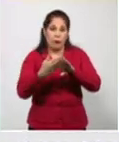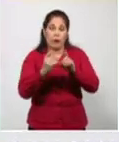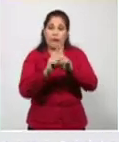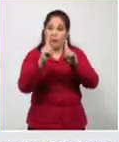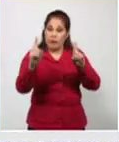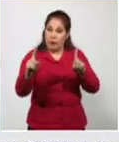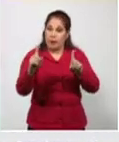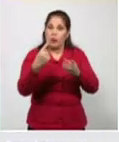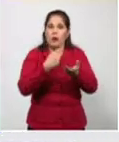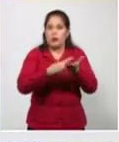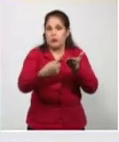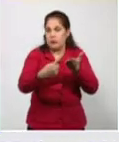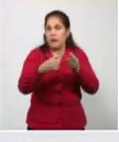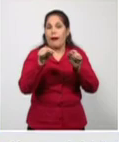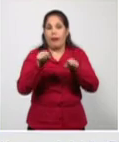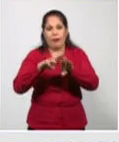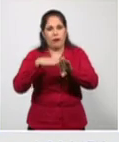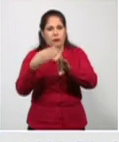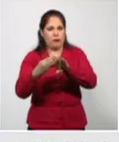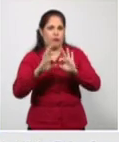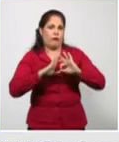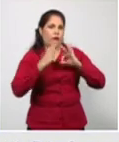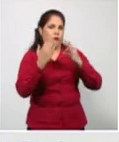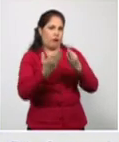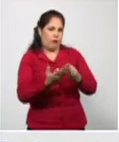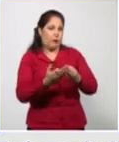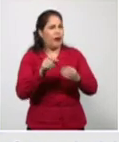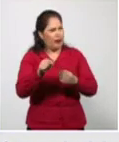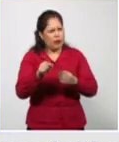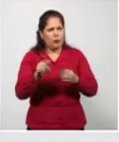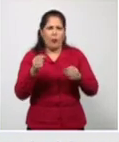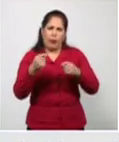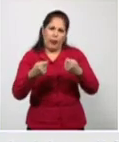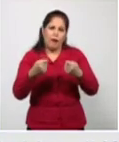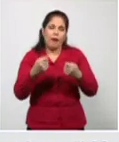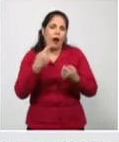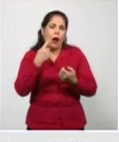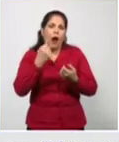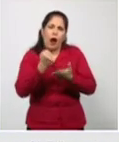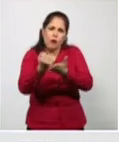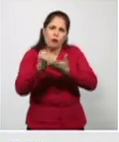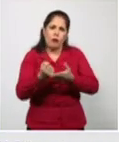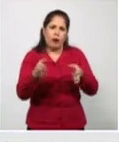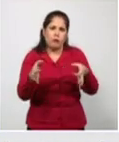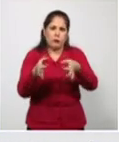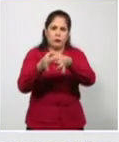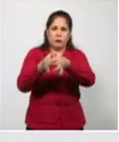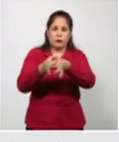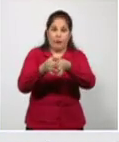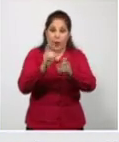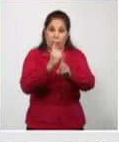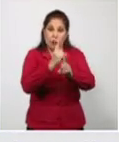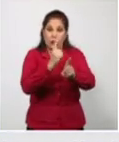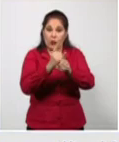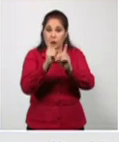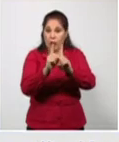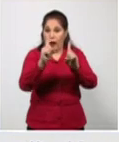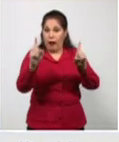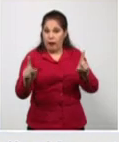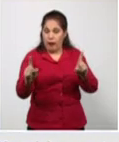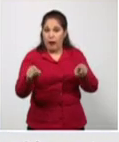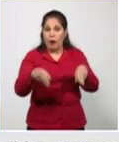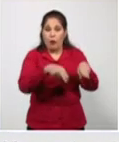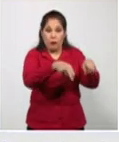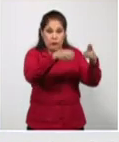sin duda alguna, impactar en esta curva, sí, ¿no? En este seguro. Pronóstico mostrado. Esta y la de los contactos aislados en centros